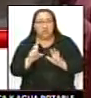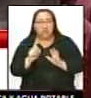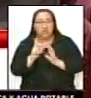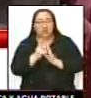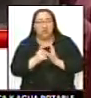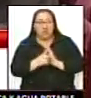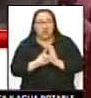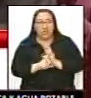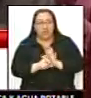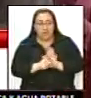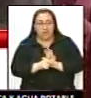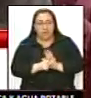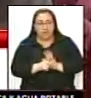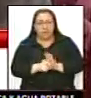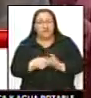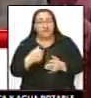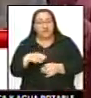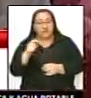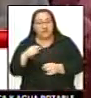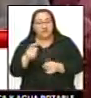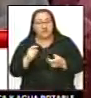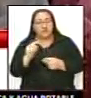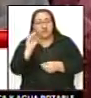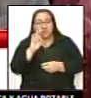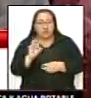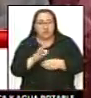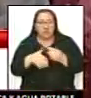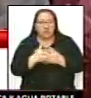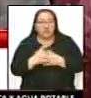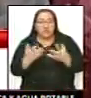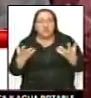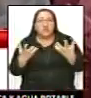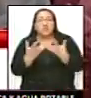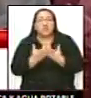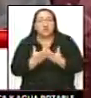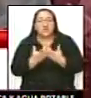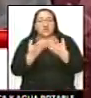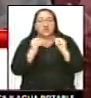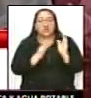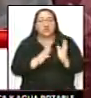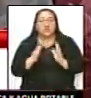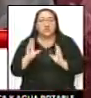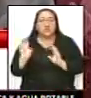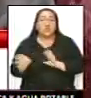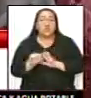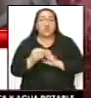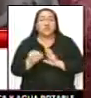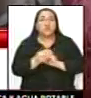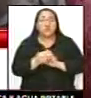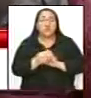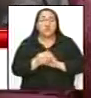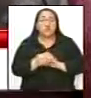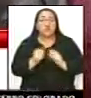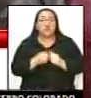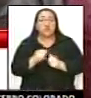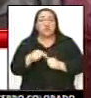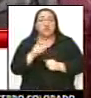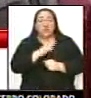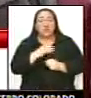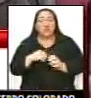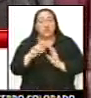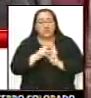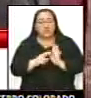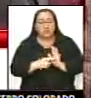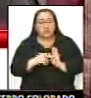decreto legislativo se requiere cuando el monto de las concertaciones individuales o acumuladas del respectivo gobierno regional